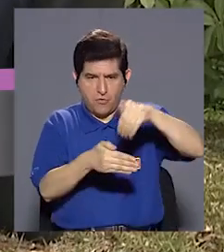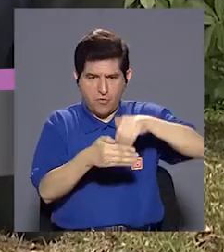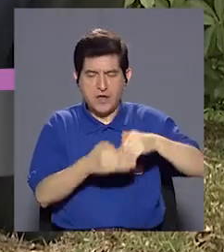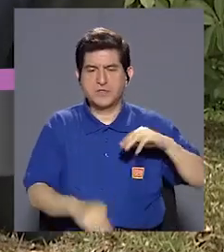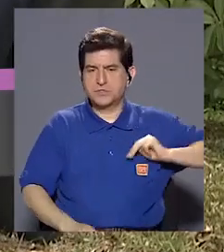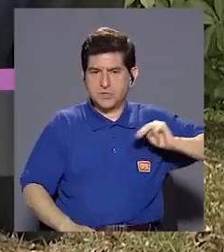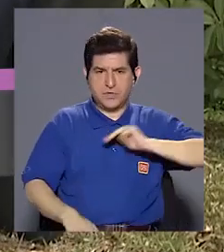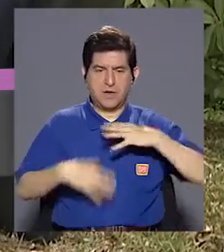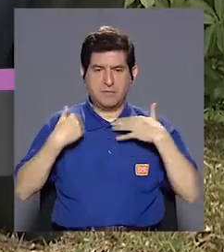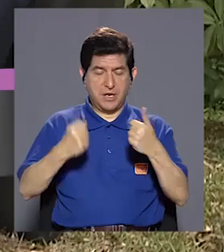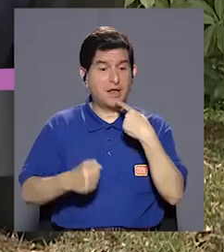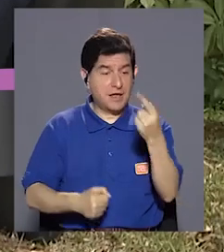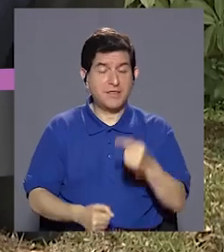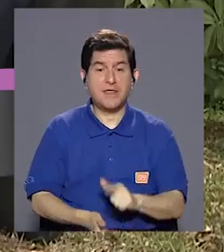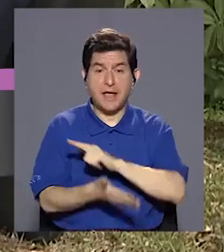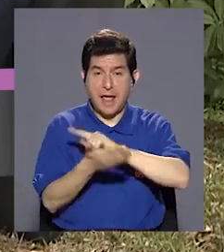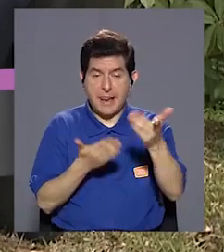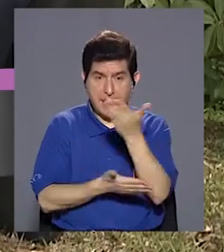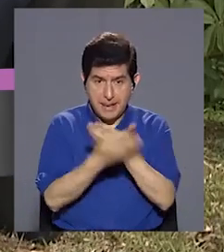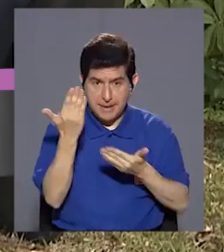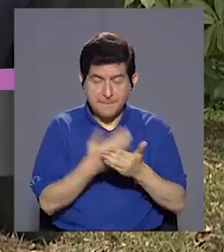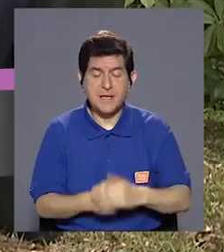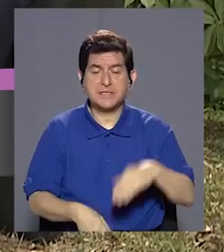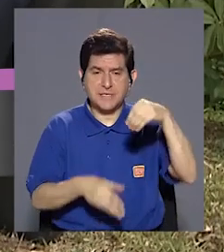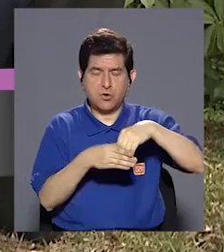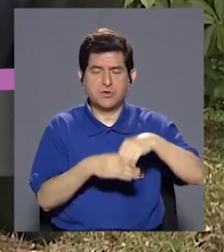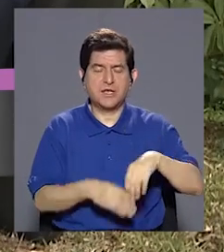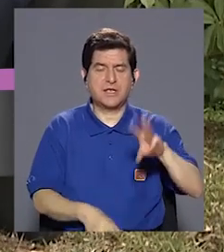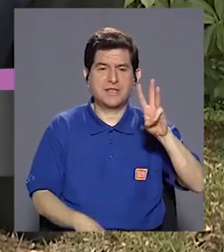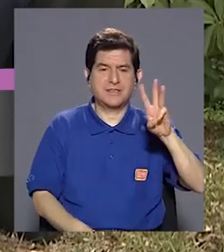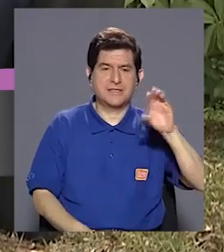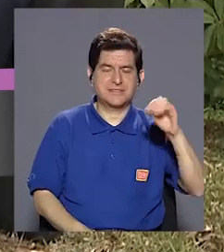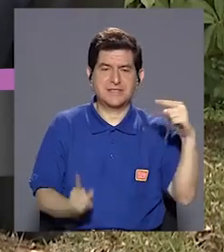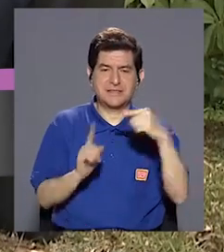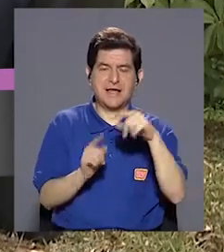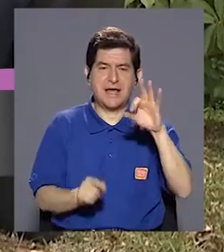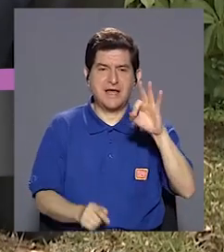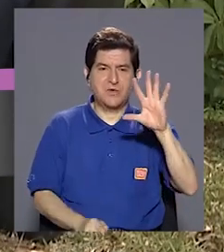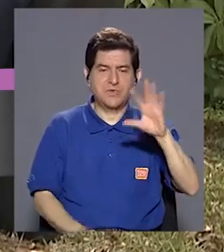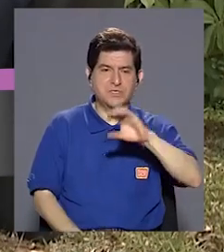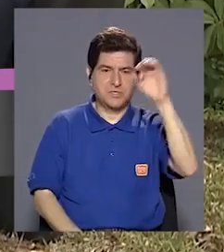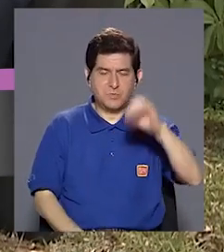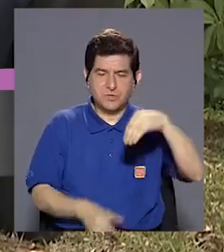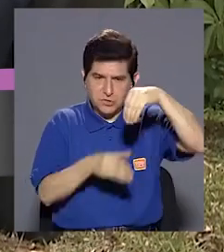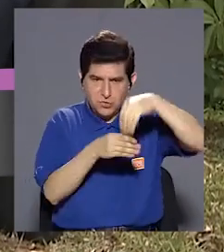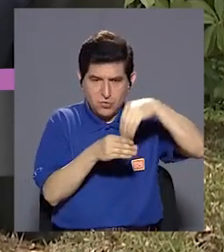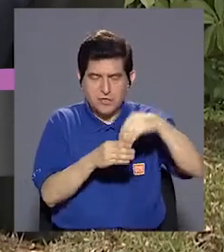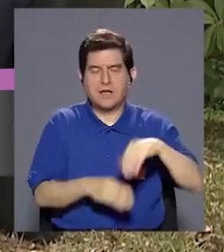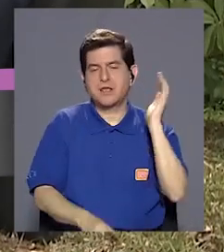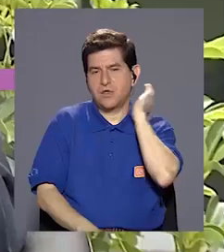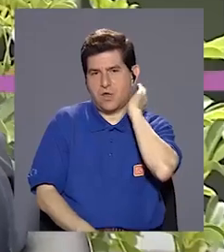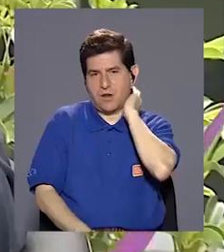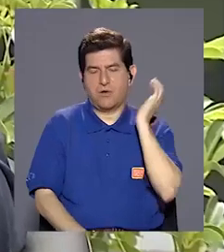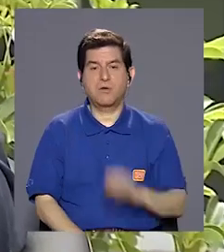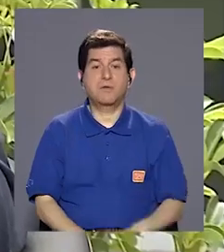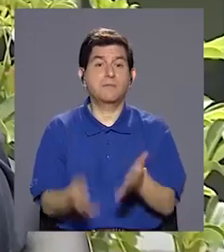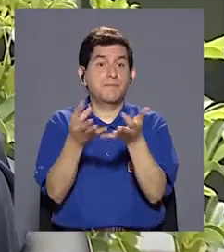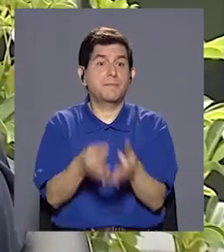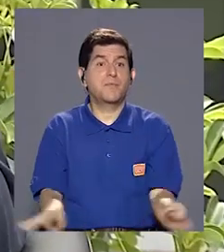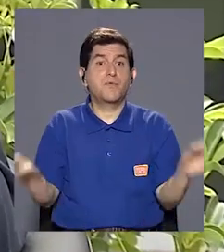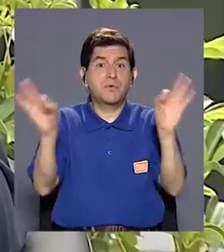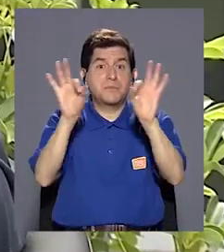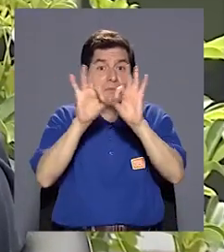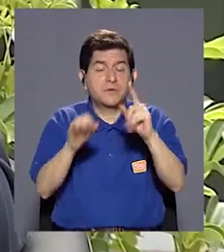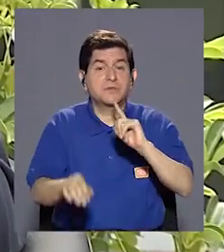Ministerio de Salud, que diga que es para lavado de manos, ¿verdad? Ajá. Y que tenga esa concentración, entre 60 y 95% de concentración de alcohol. Otra cosa importante